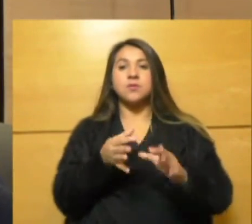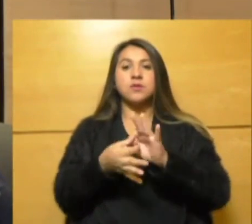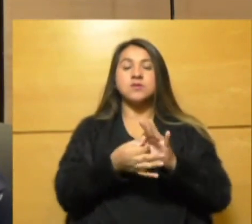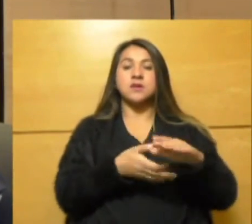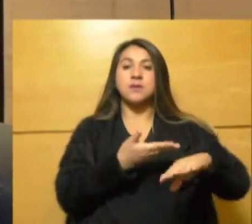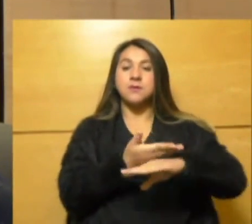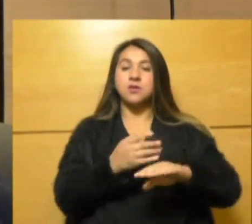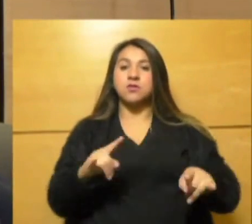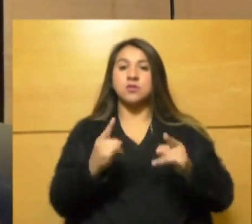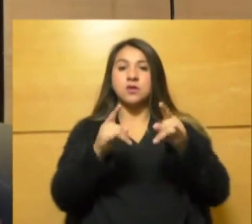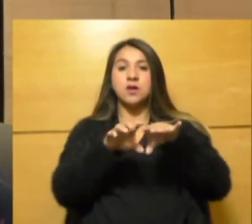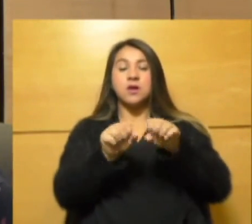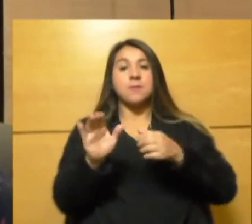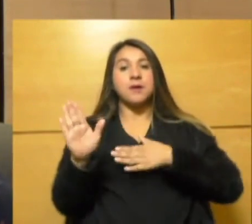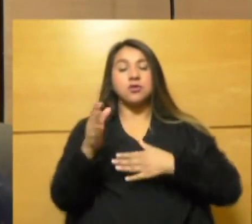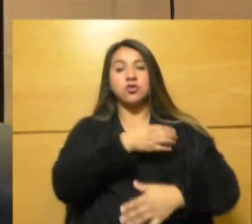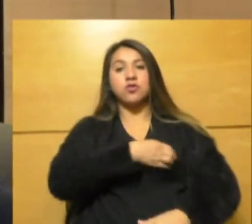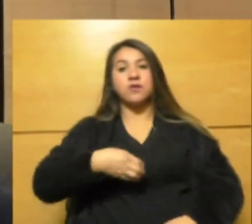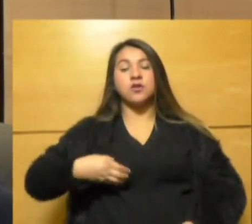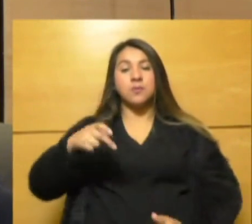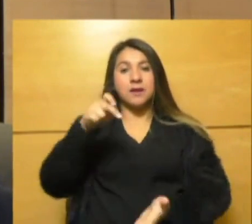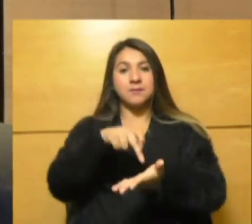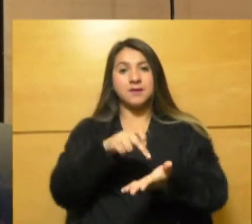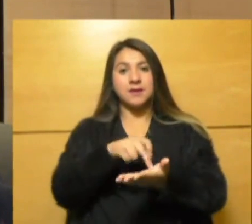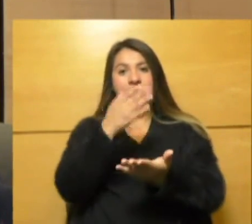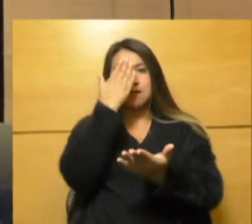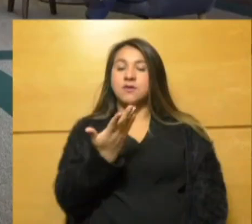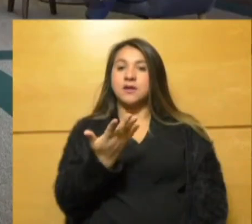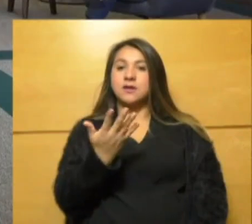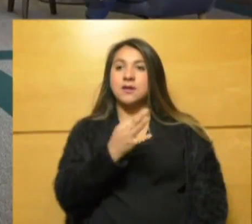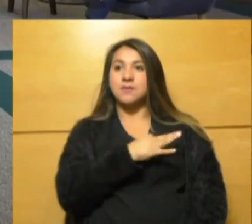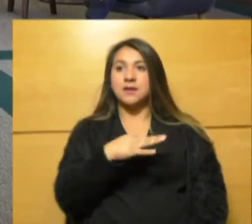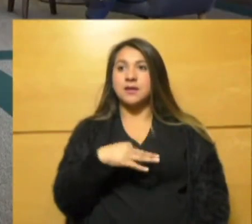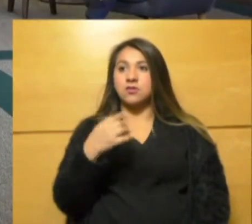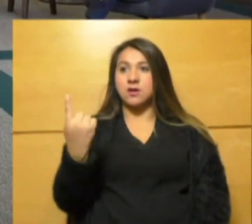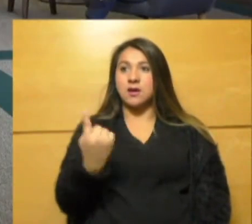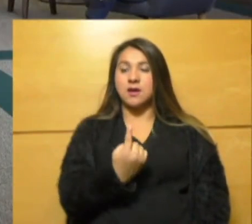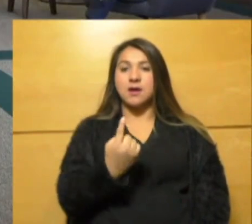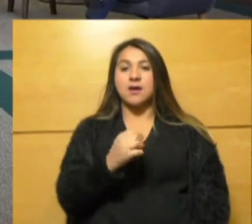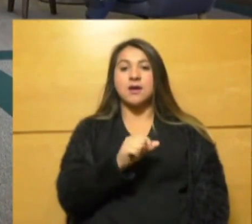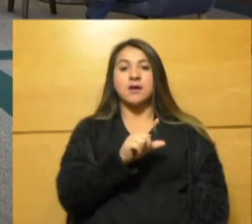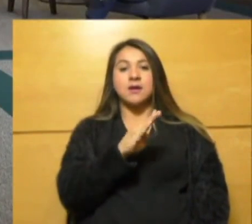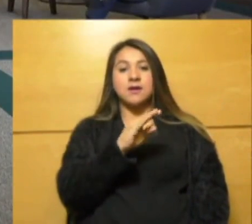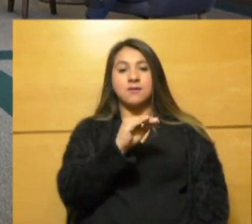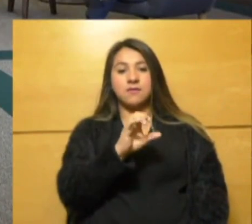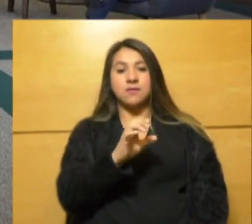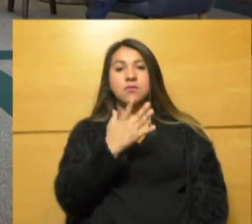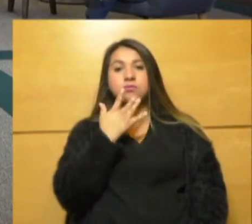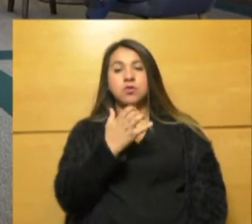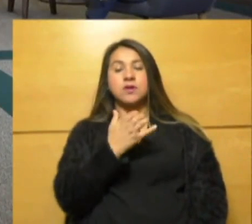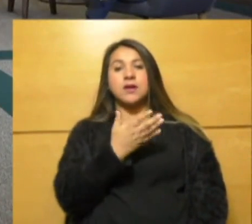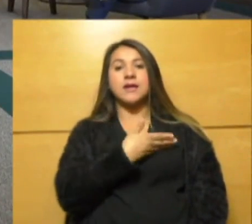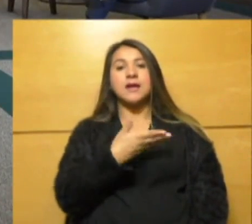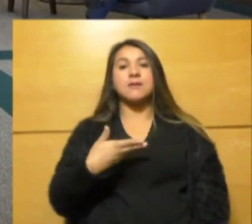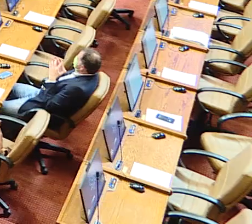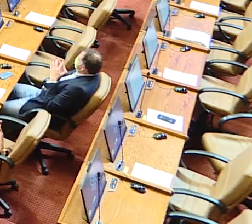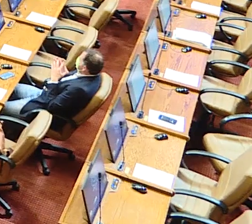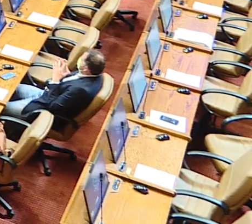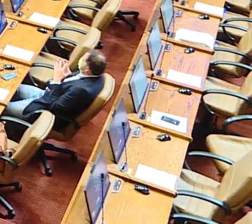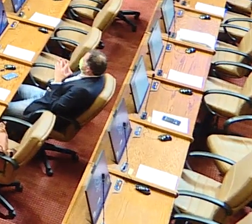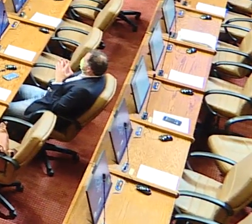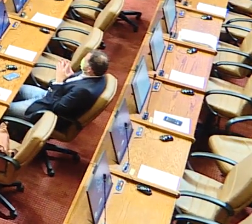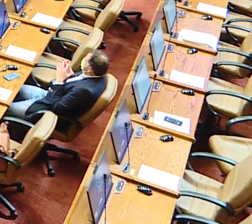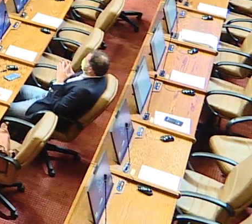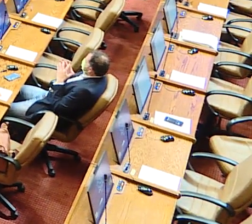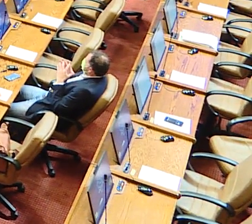legislador realizó una presentación separada en cuatro grandes temas, donde abordó la labor que está cumpliendo el Congreso Nacional